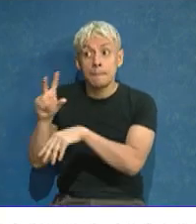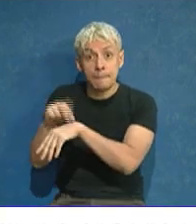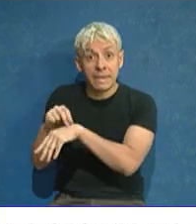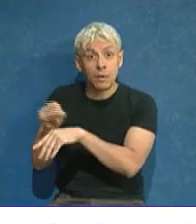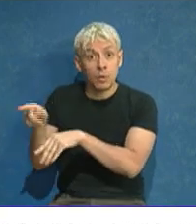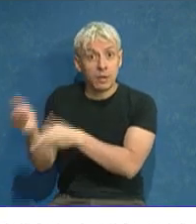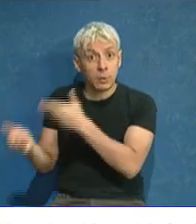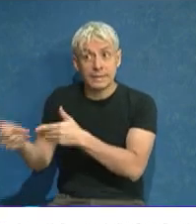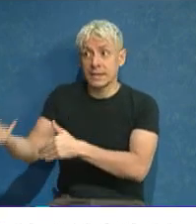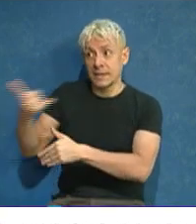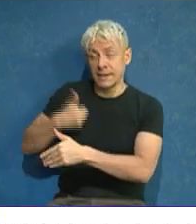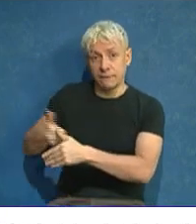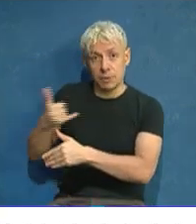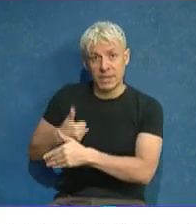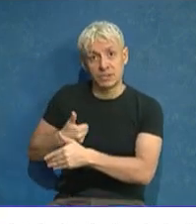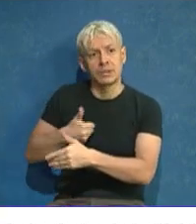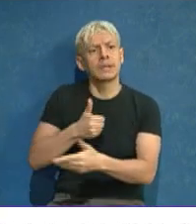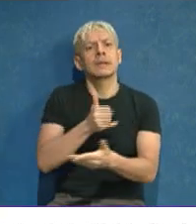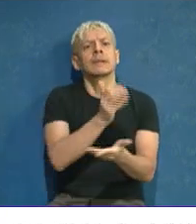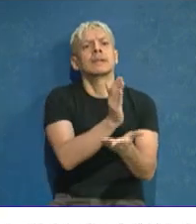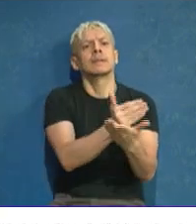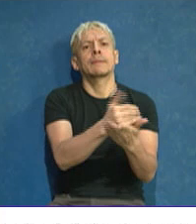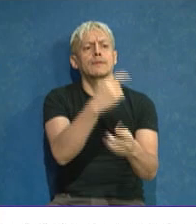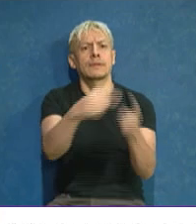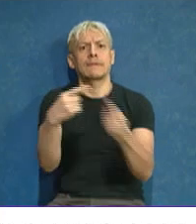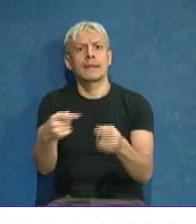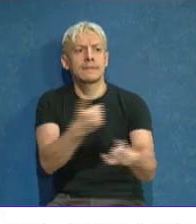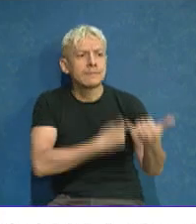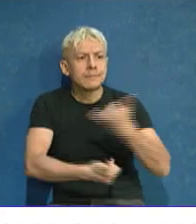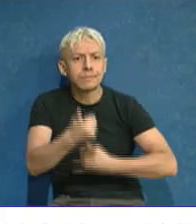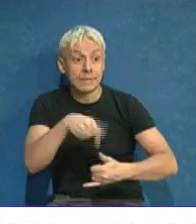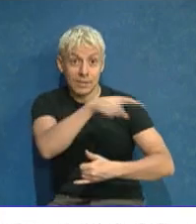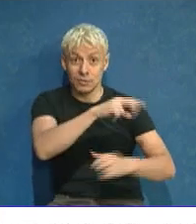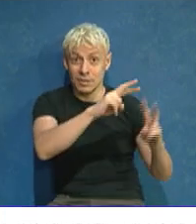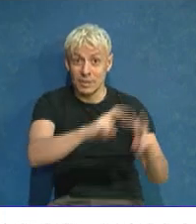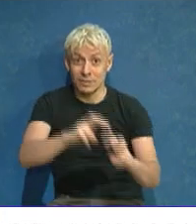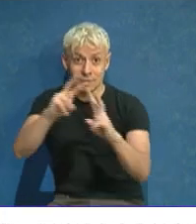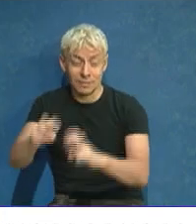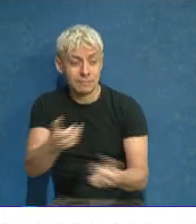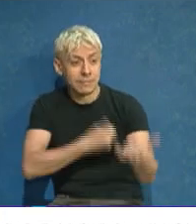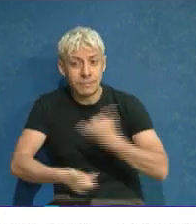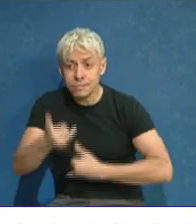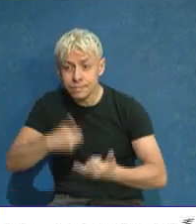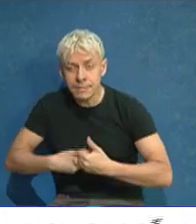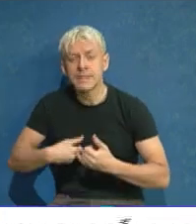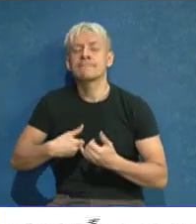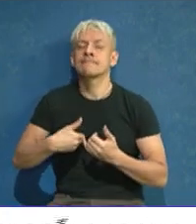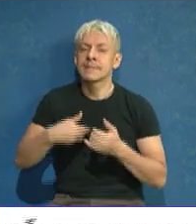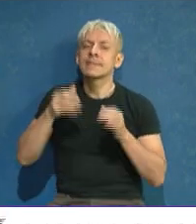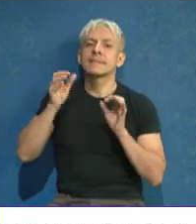ahí la investigación que se está llevando a cabo entre epidemiología y zoonosis podamos determinar